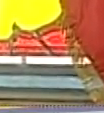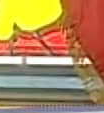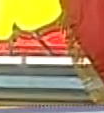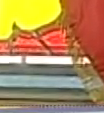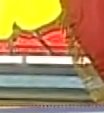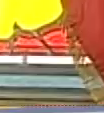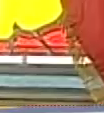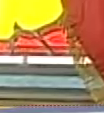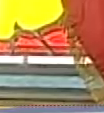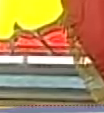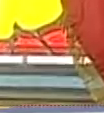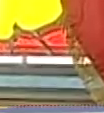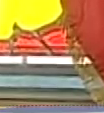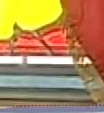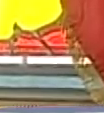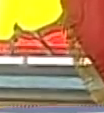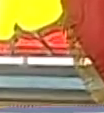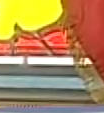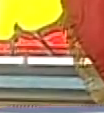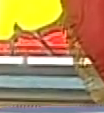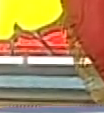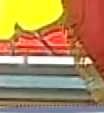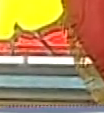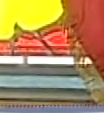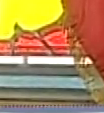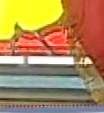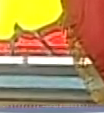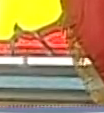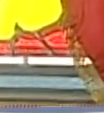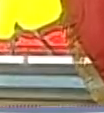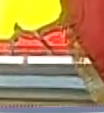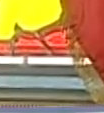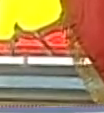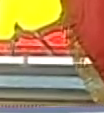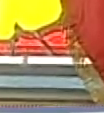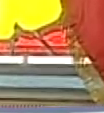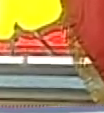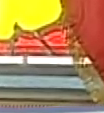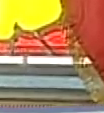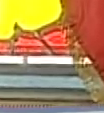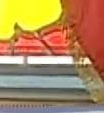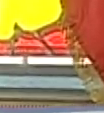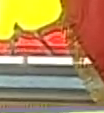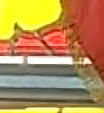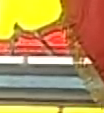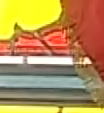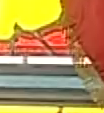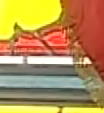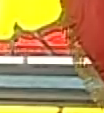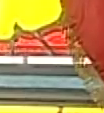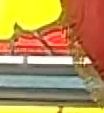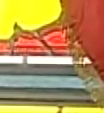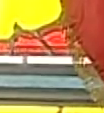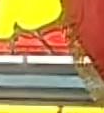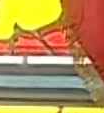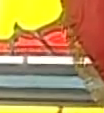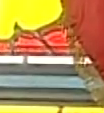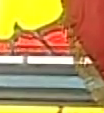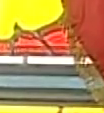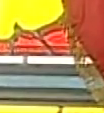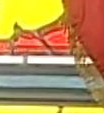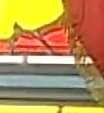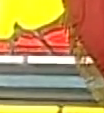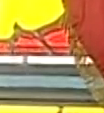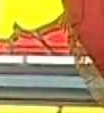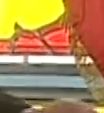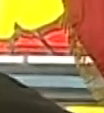exposición muy buena respecto al plan de la patria, los objetivos históricos, ¿no?, los